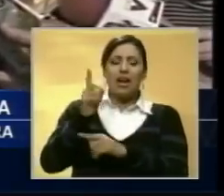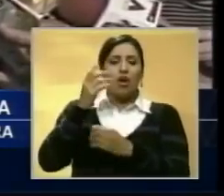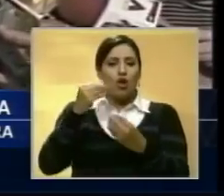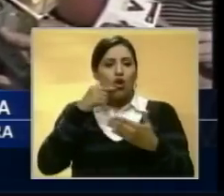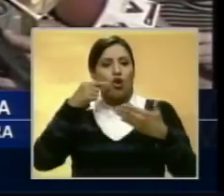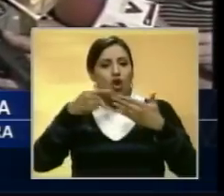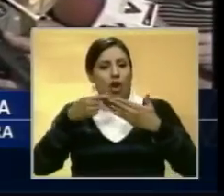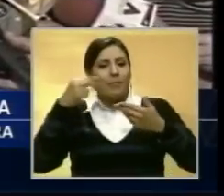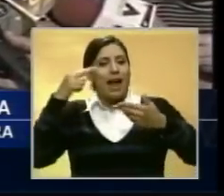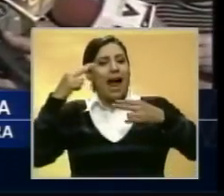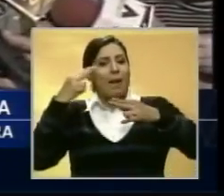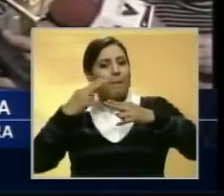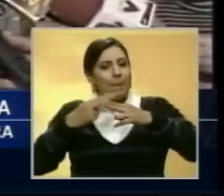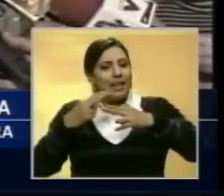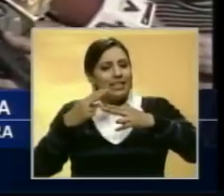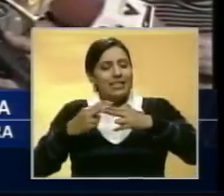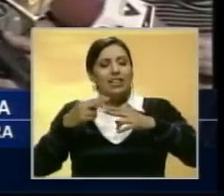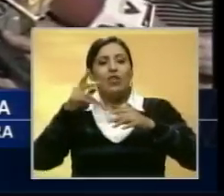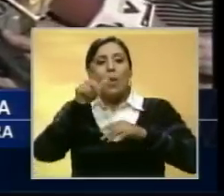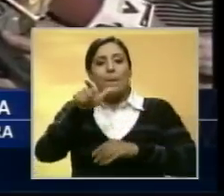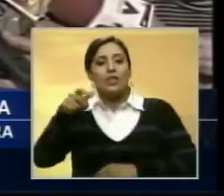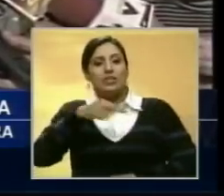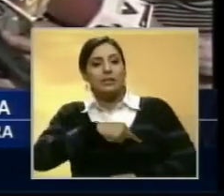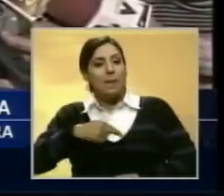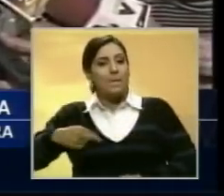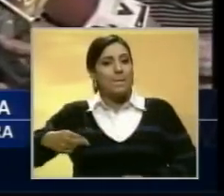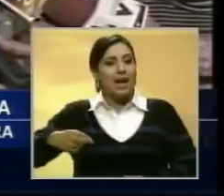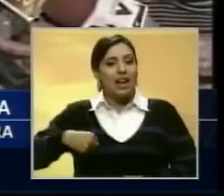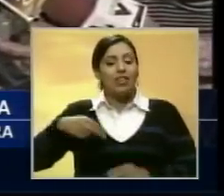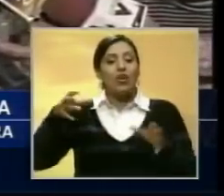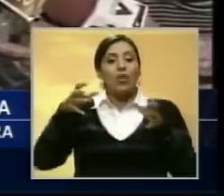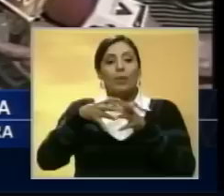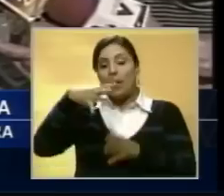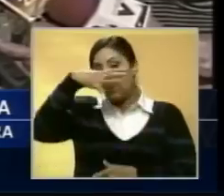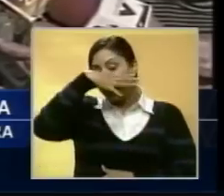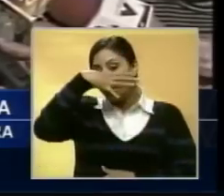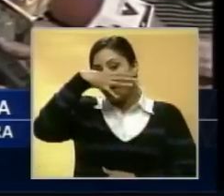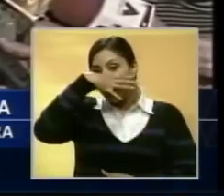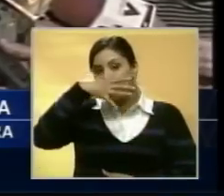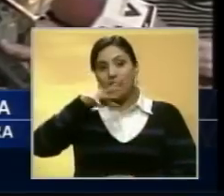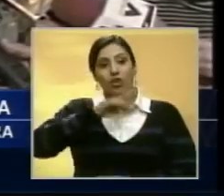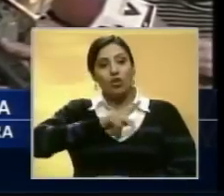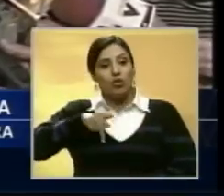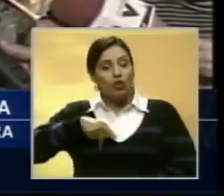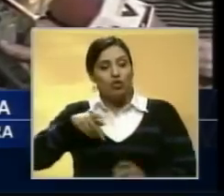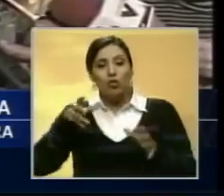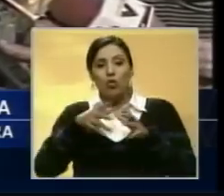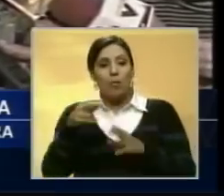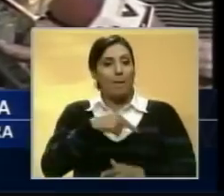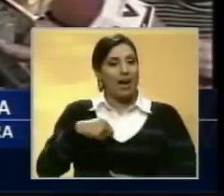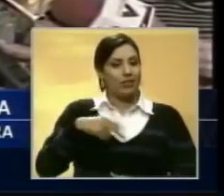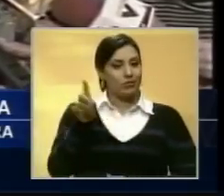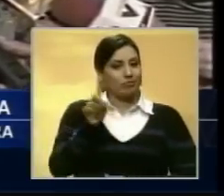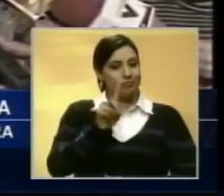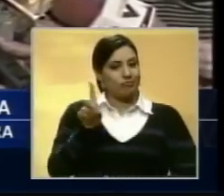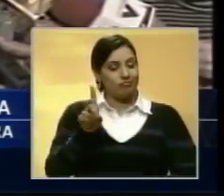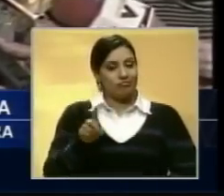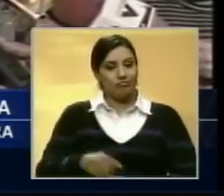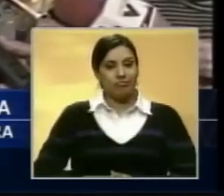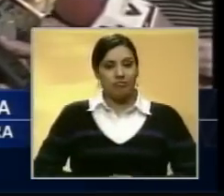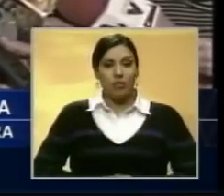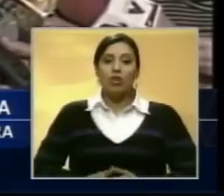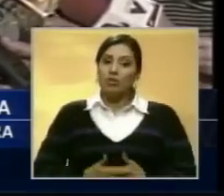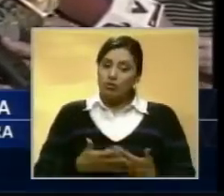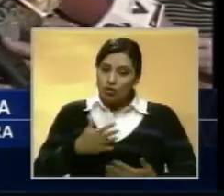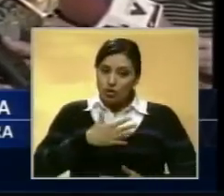con nombre y apellido a los delincuentes que son paramilitares y no son bandas criminales.